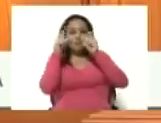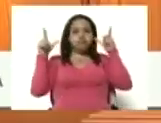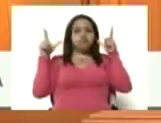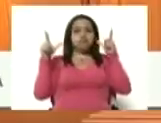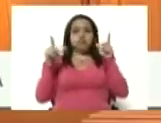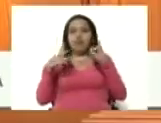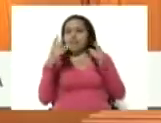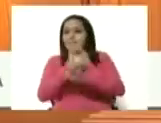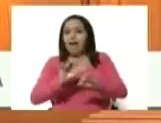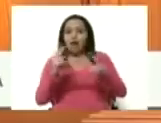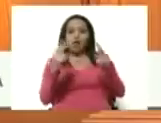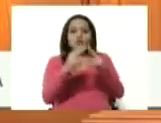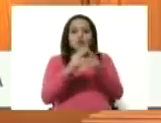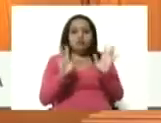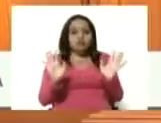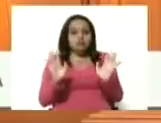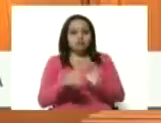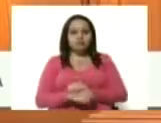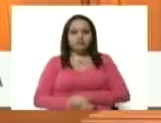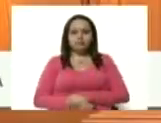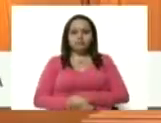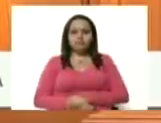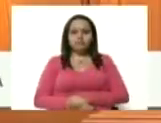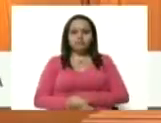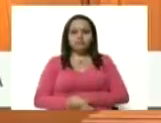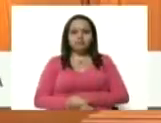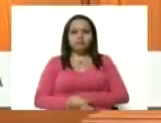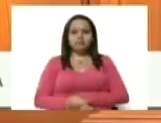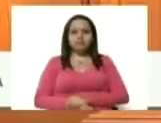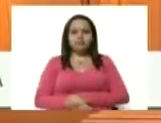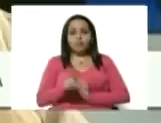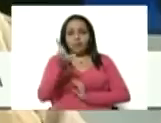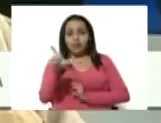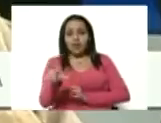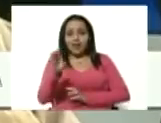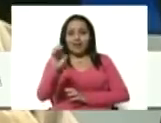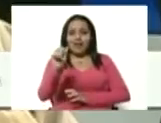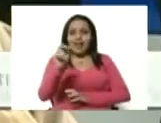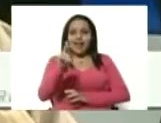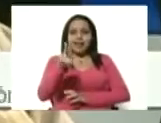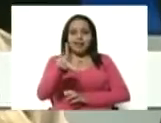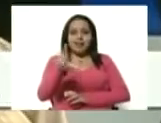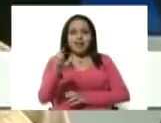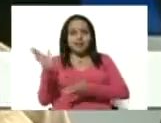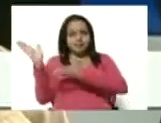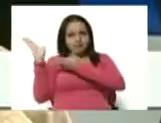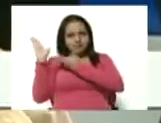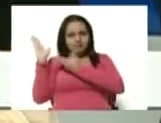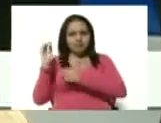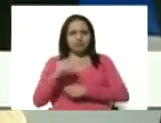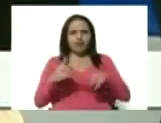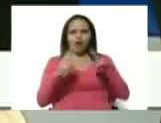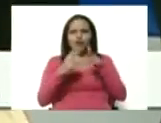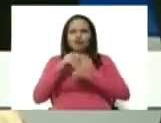Y Arle, que es cronista de la historia del siglo XX y parte del siglo XXI,